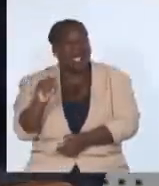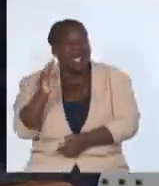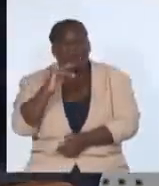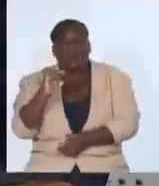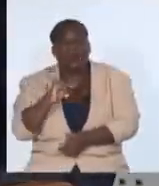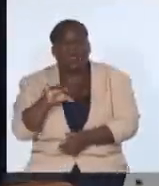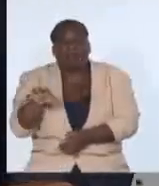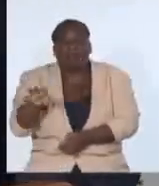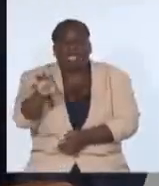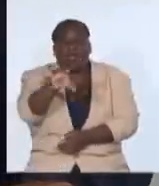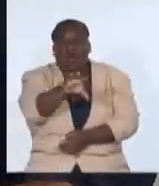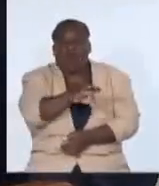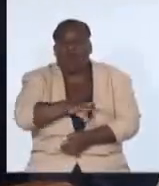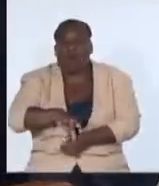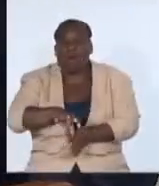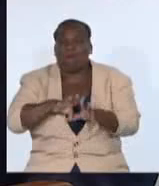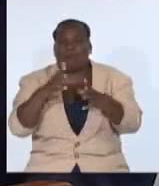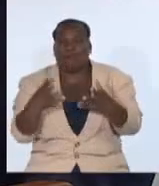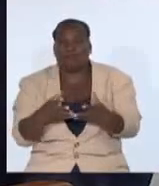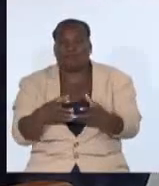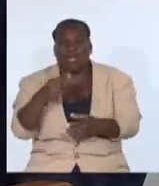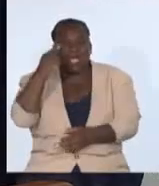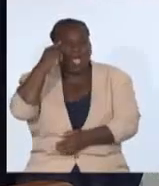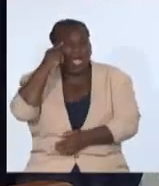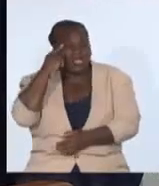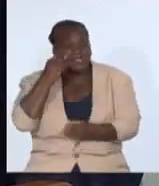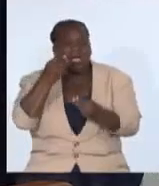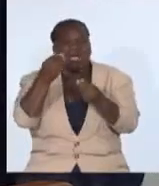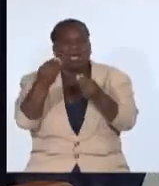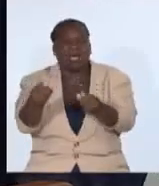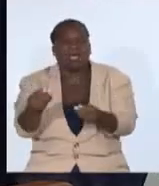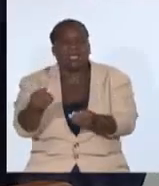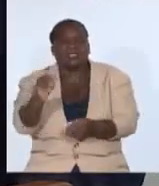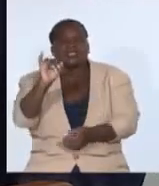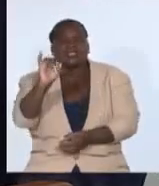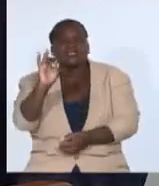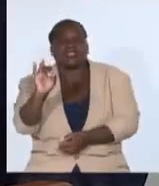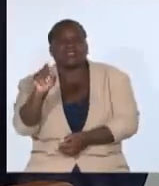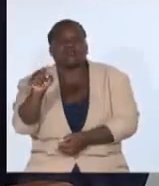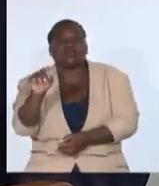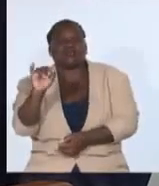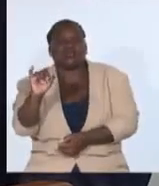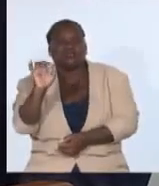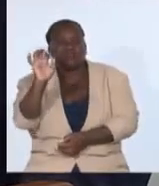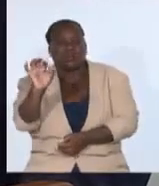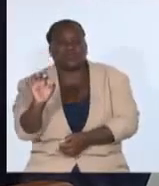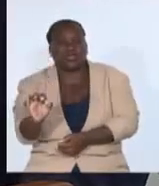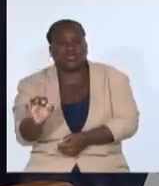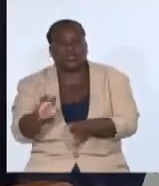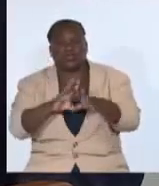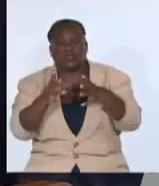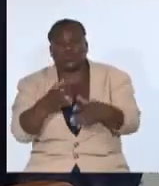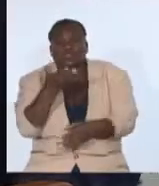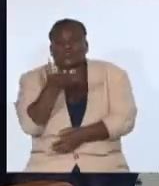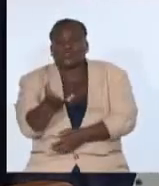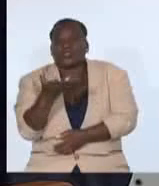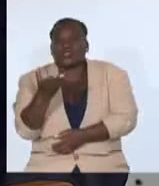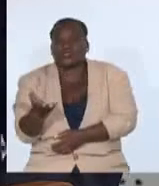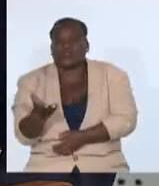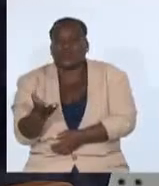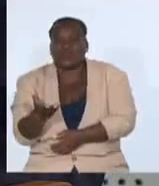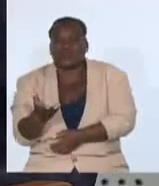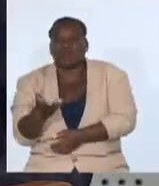regiones Asia recibió dos tercios el 67,6% de todas las solicitudes presentadas